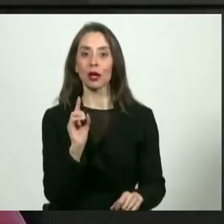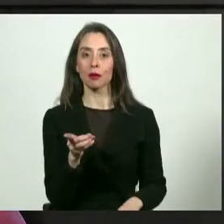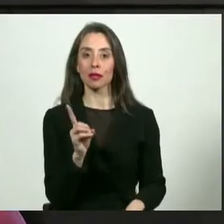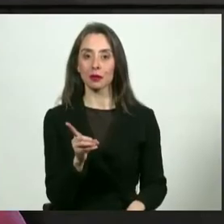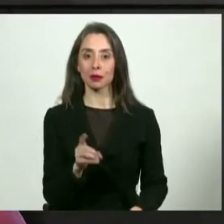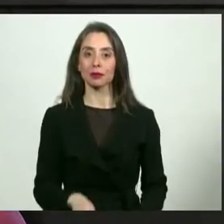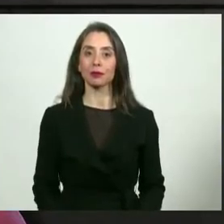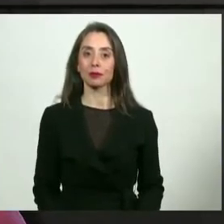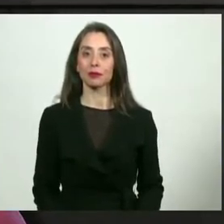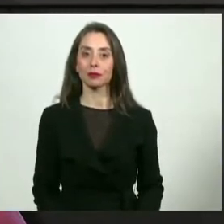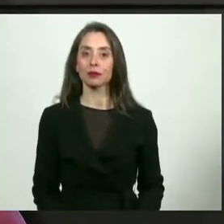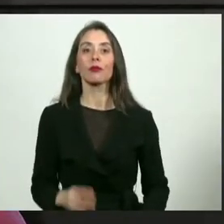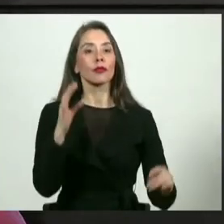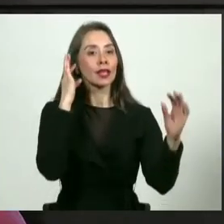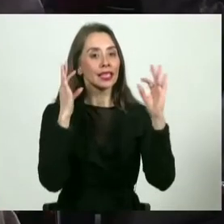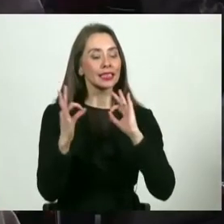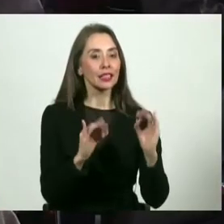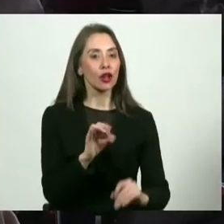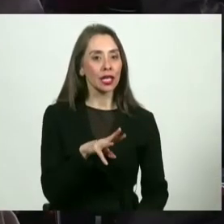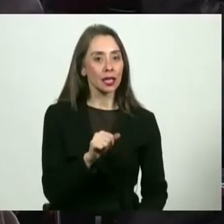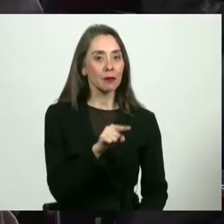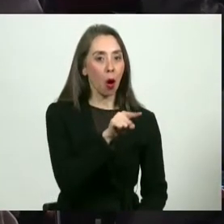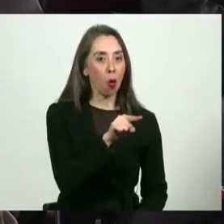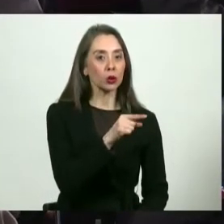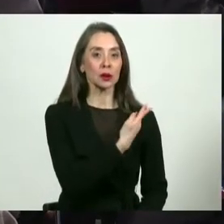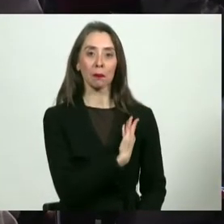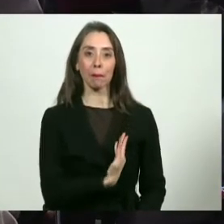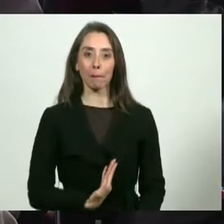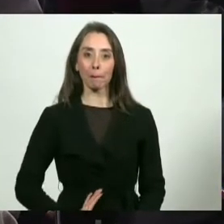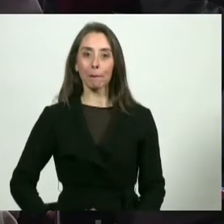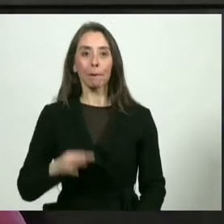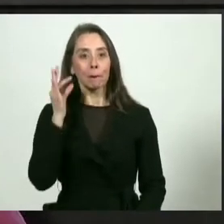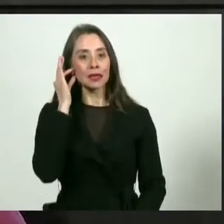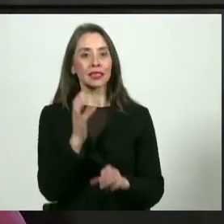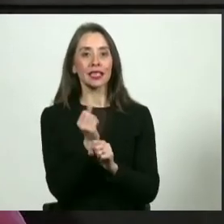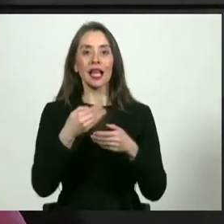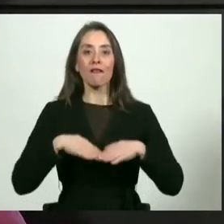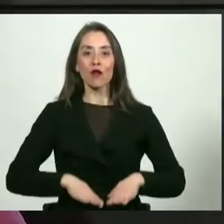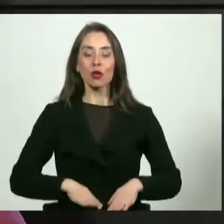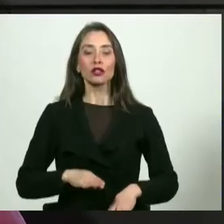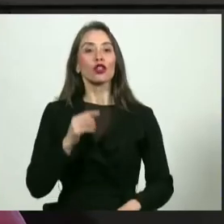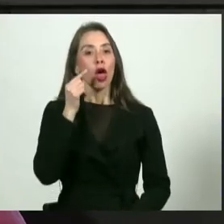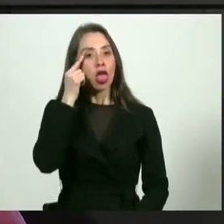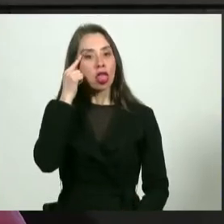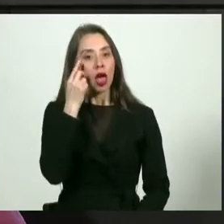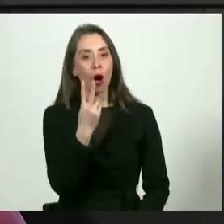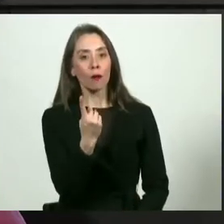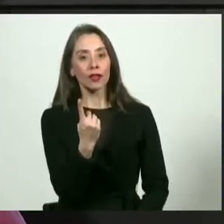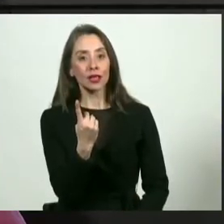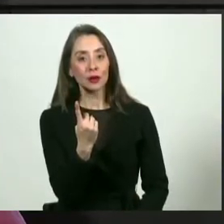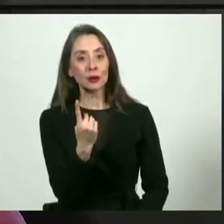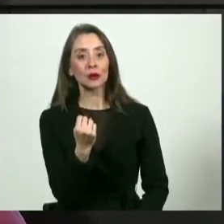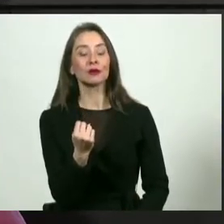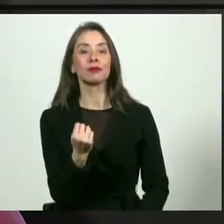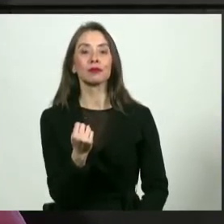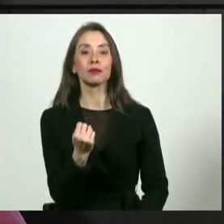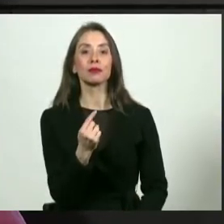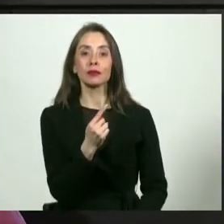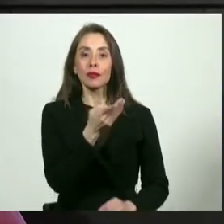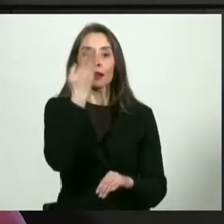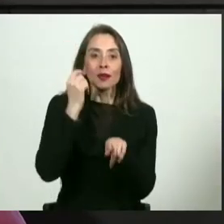Discapacidad. Señora Irma, usted como presidenta de la Fundación Down 21 ha sido parte de